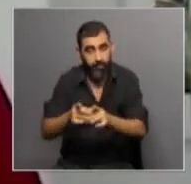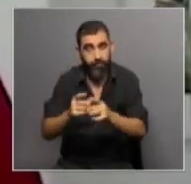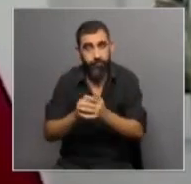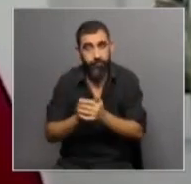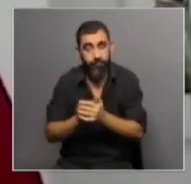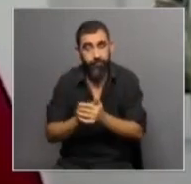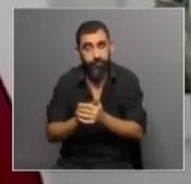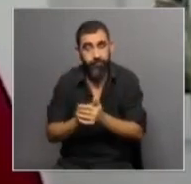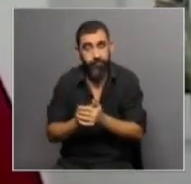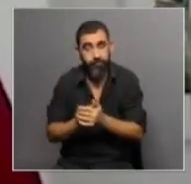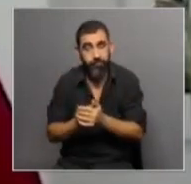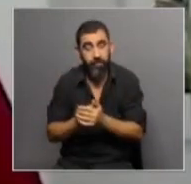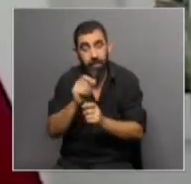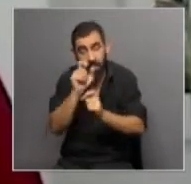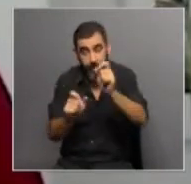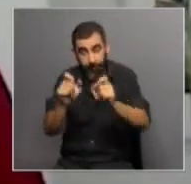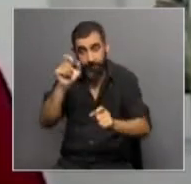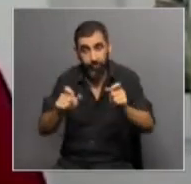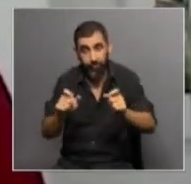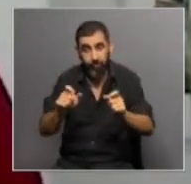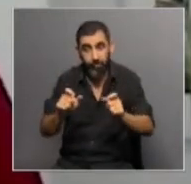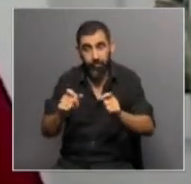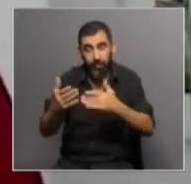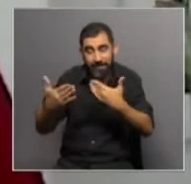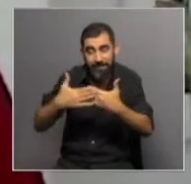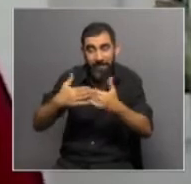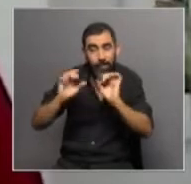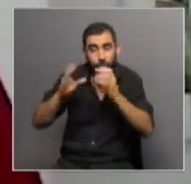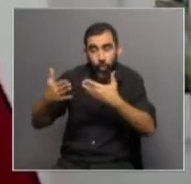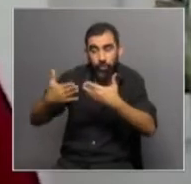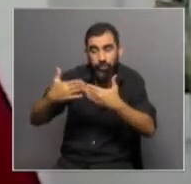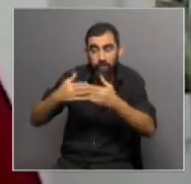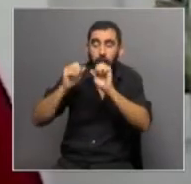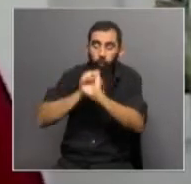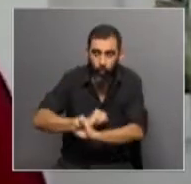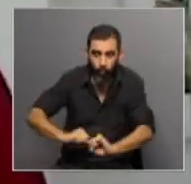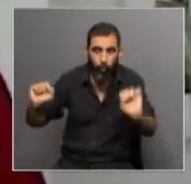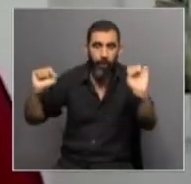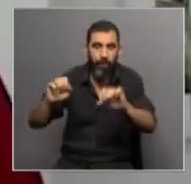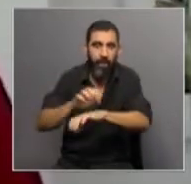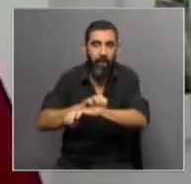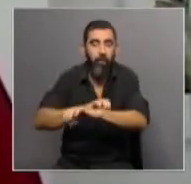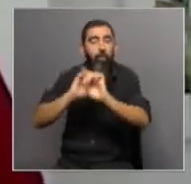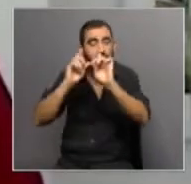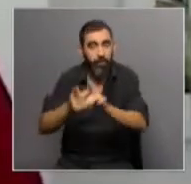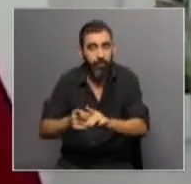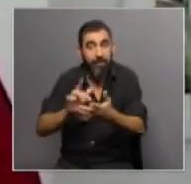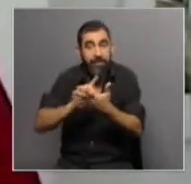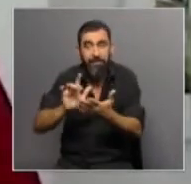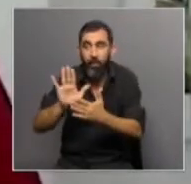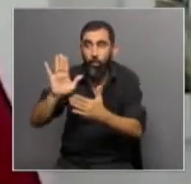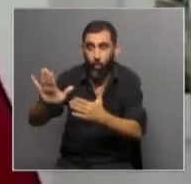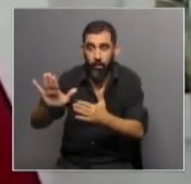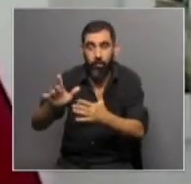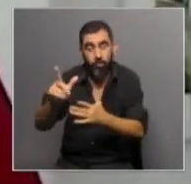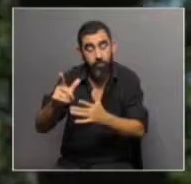visto folclóricamente que las personas simplemente por aproximarse a un árbol pueden llegar a tener casos de dermatitis. Entonces los compuestos volátiles